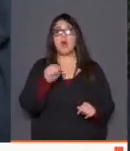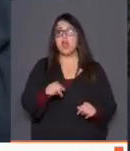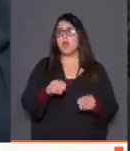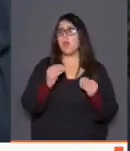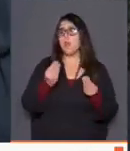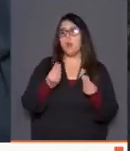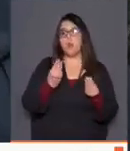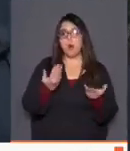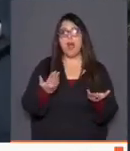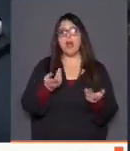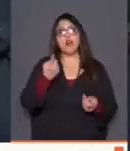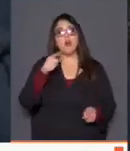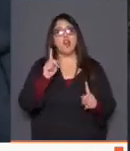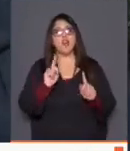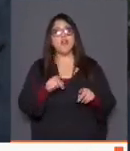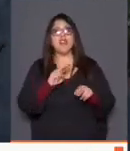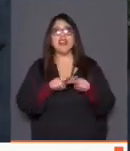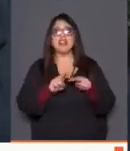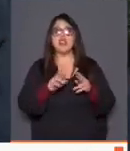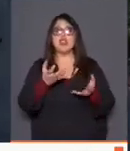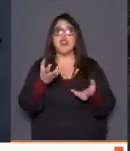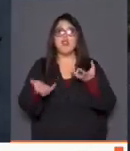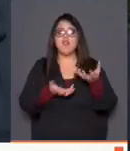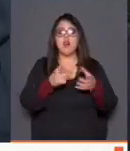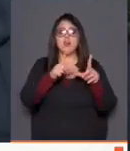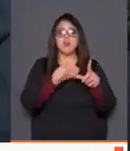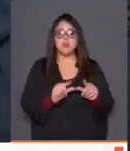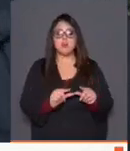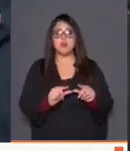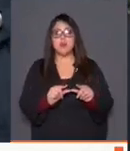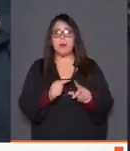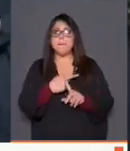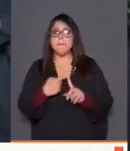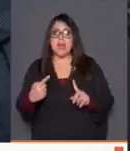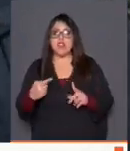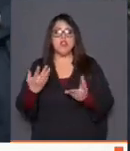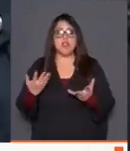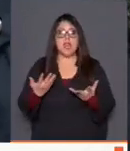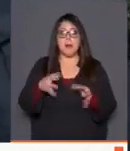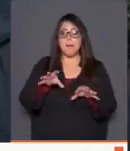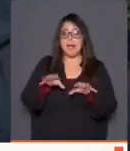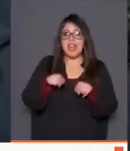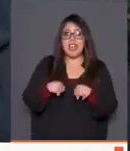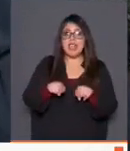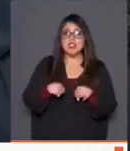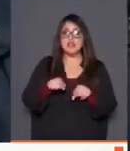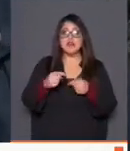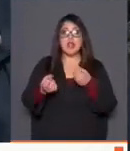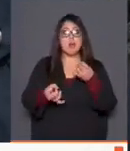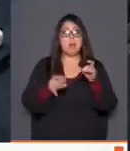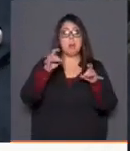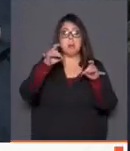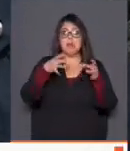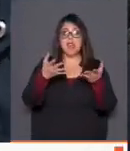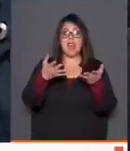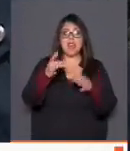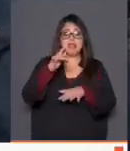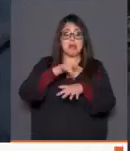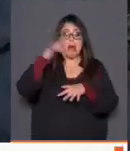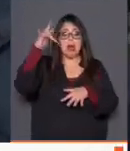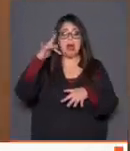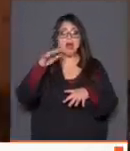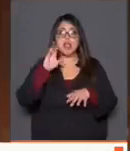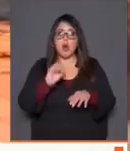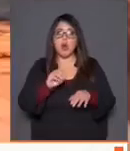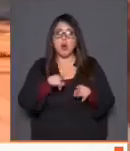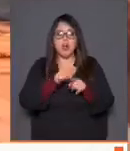pero tienen que hacerlo con fuego más bajo no tan fuerte para que el producto no se arrebate los pequeños no te quiero un sabor amargo por el por el lado que lo que se mate